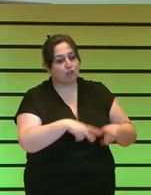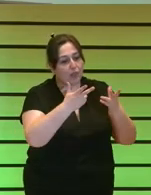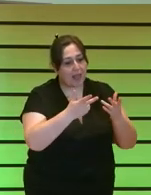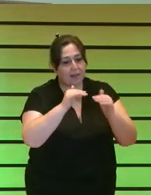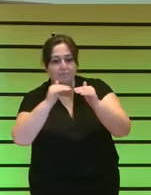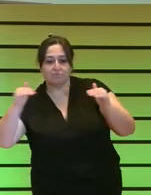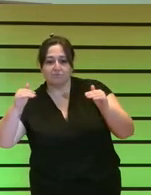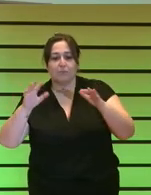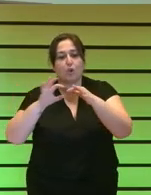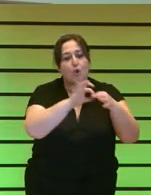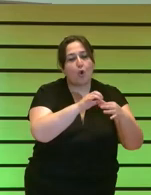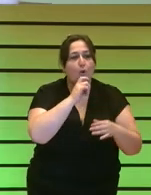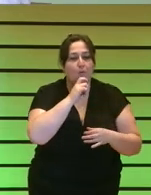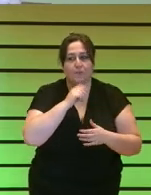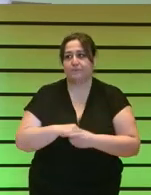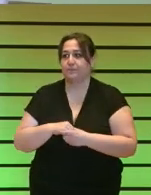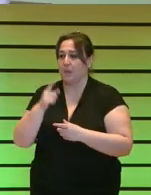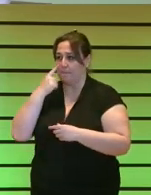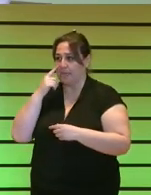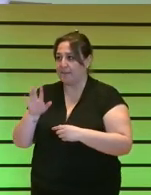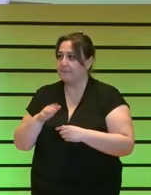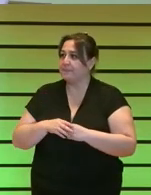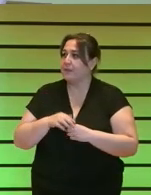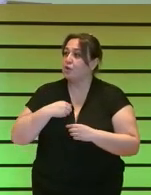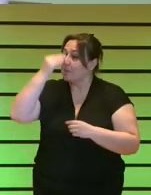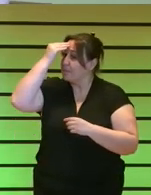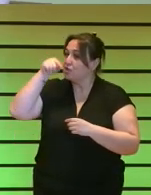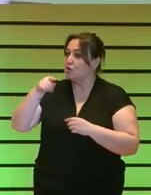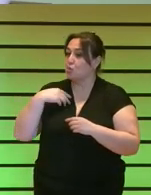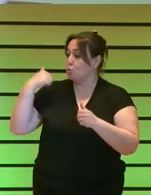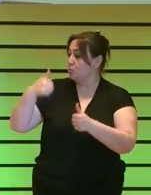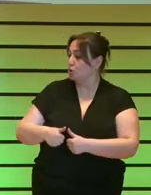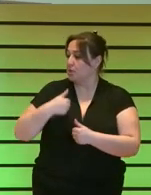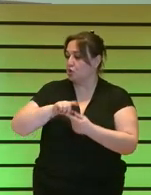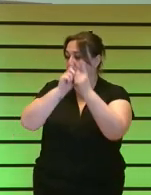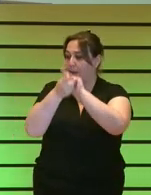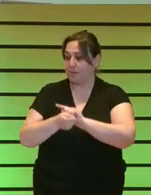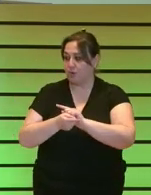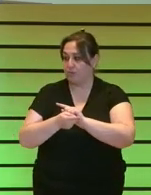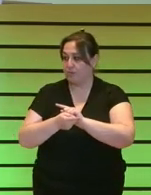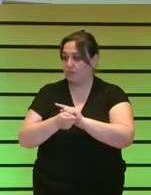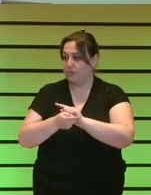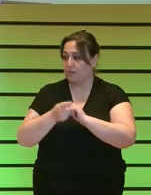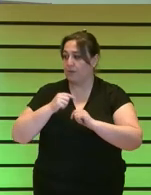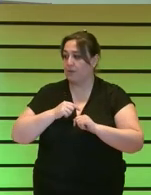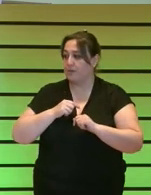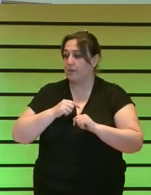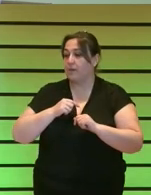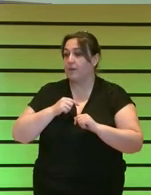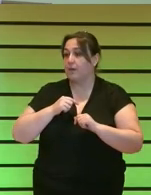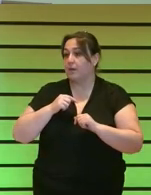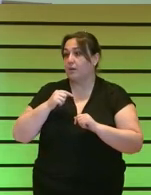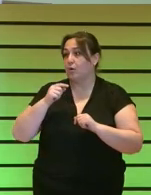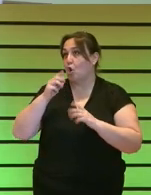medioambiental como casan Mira yo creo que que ha habido un cambio en los últimos años en los últimos